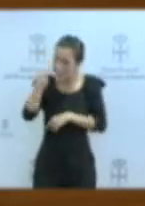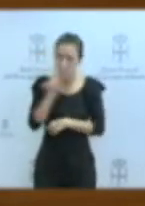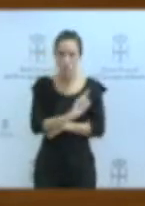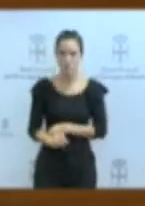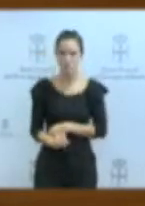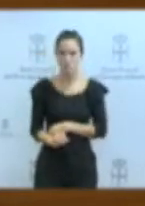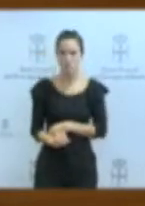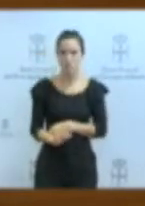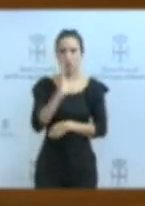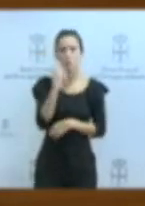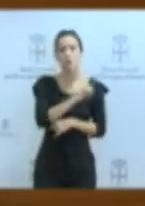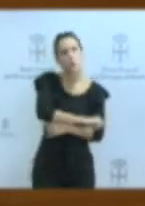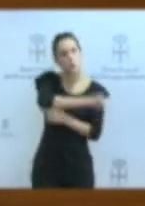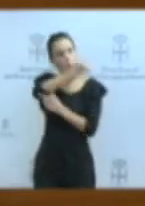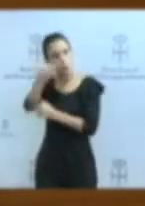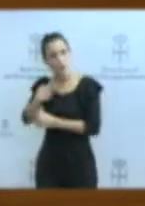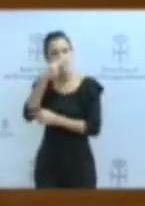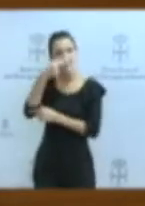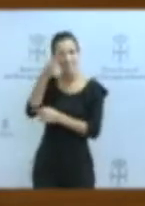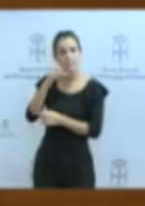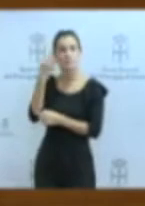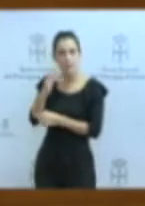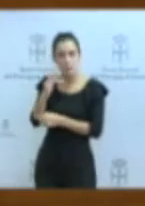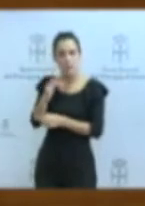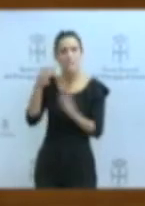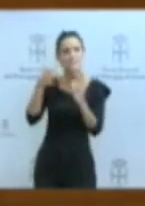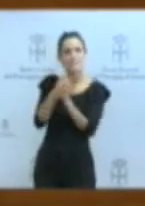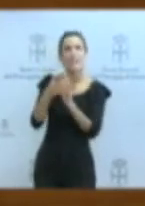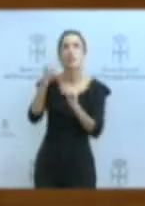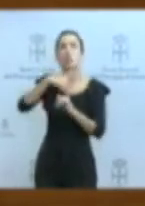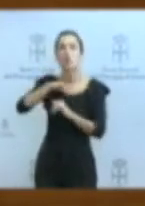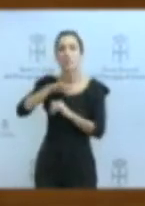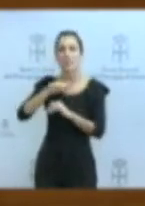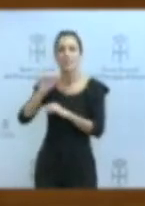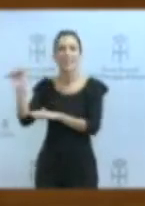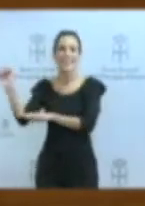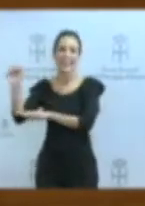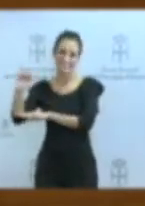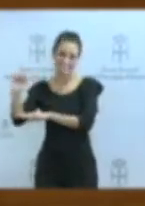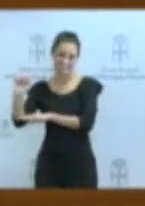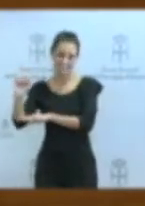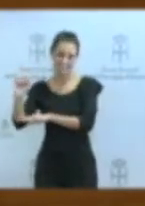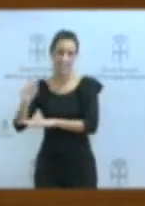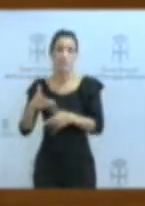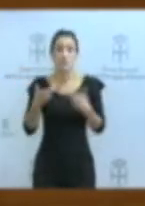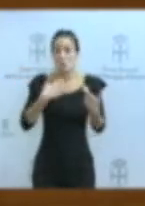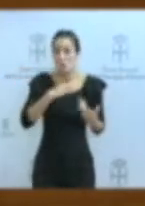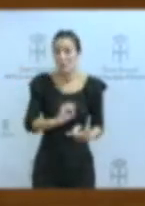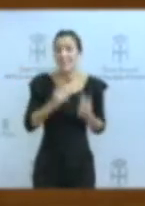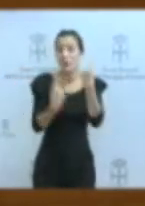de Frankfurt, le insisto, están en Asia. ¿Será que alguna empresa asturiana potente tiene intereses en Asia? Puede